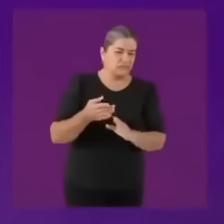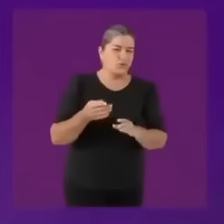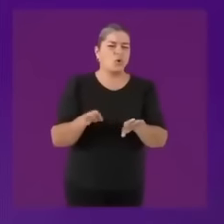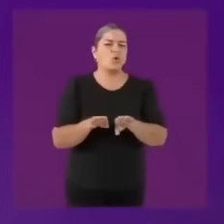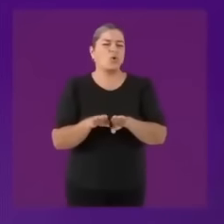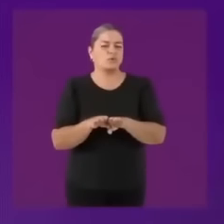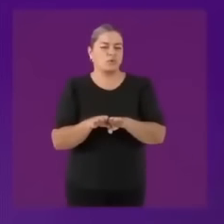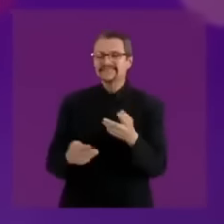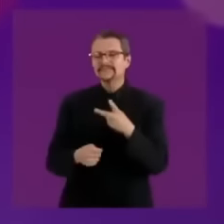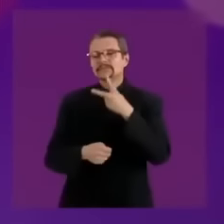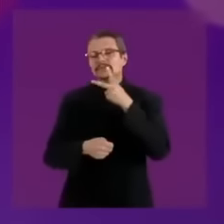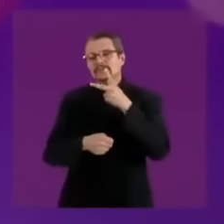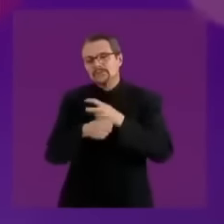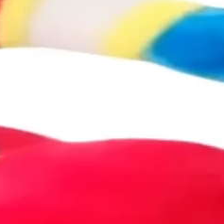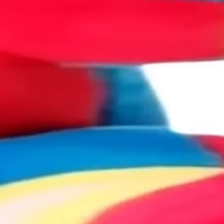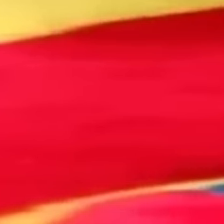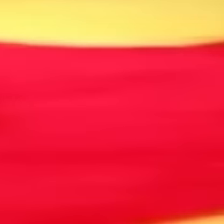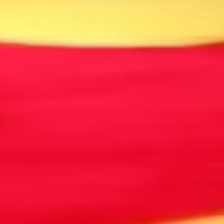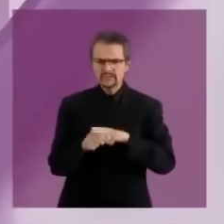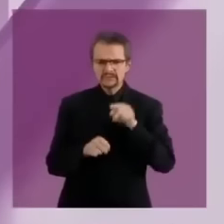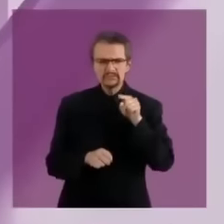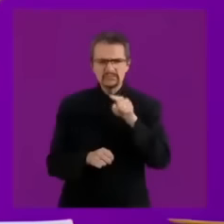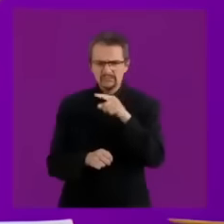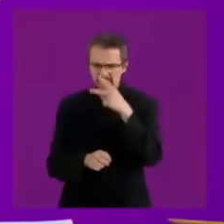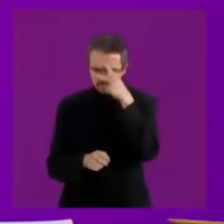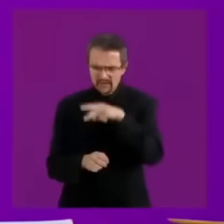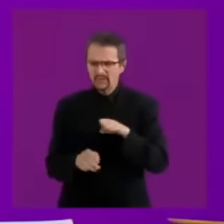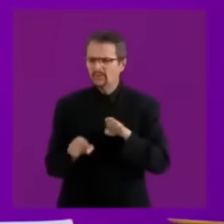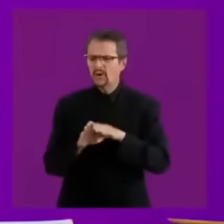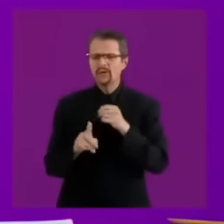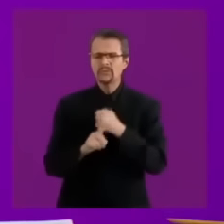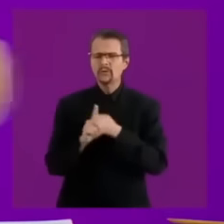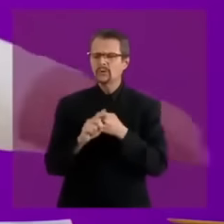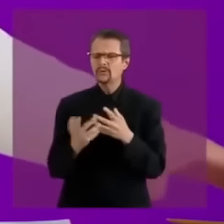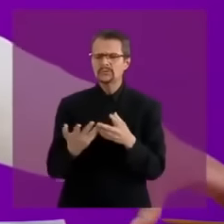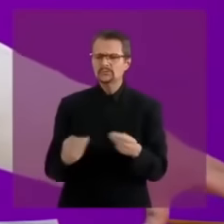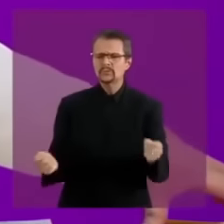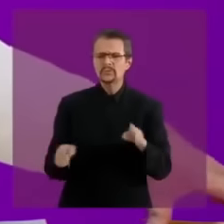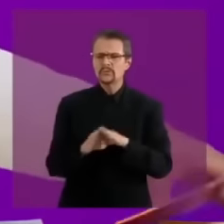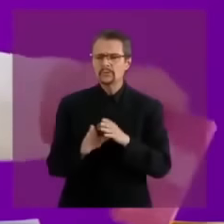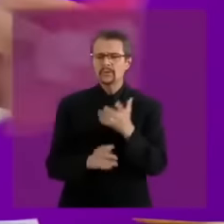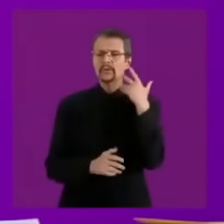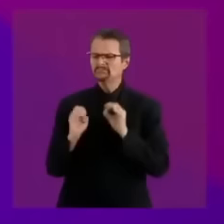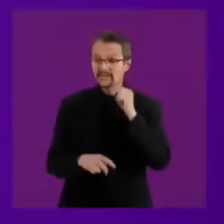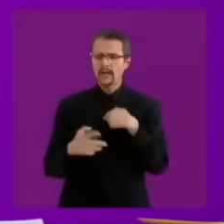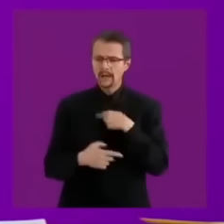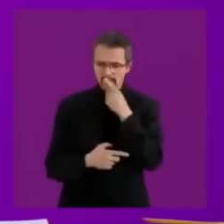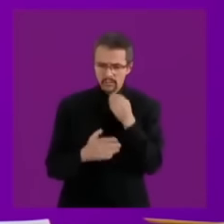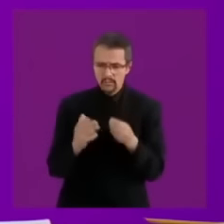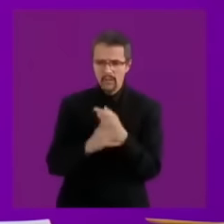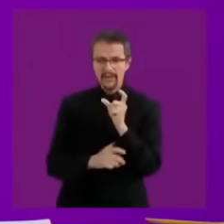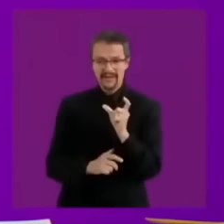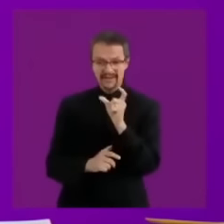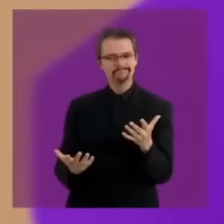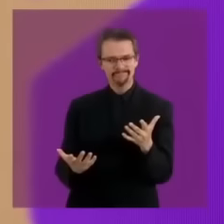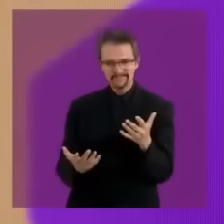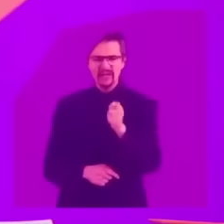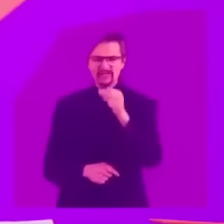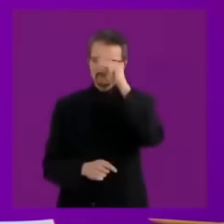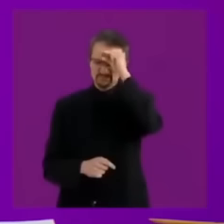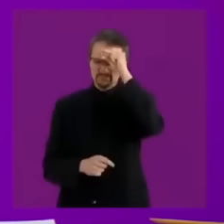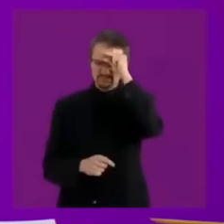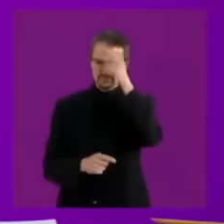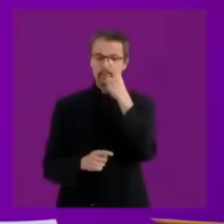a la candidata del PRIAN toda la vida. He dicho claramente que con la tarjeta Mi Salchicha, que es una tarjeta